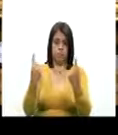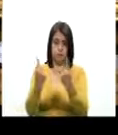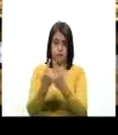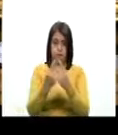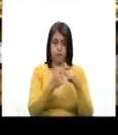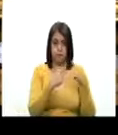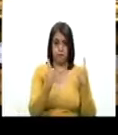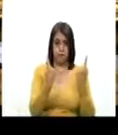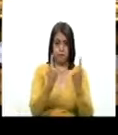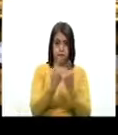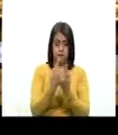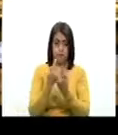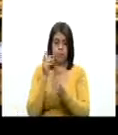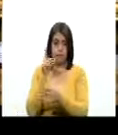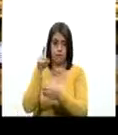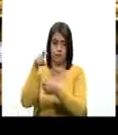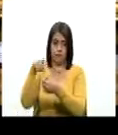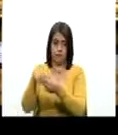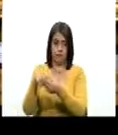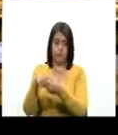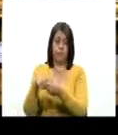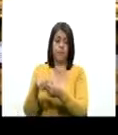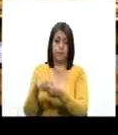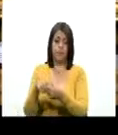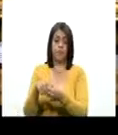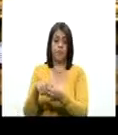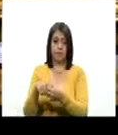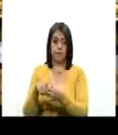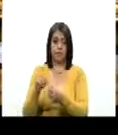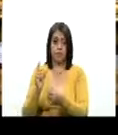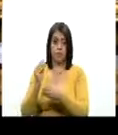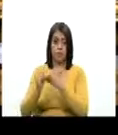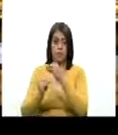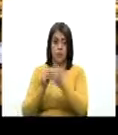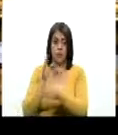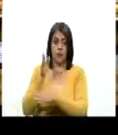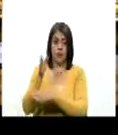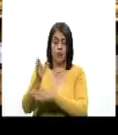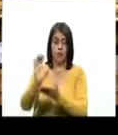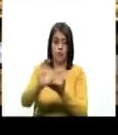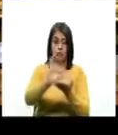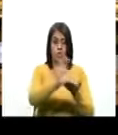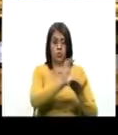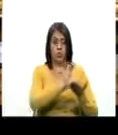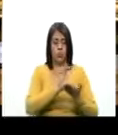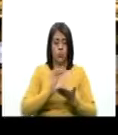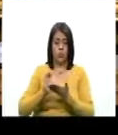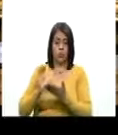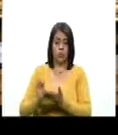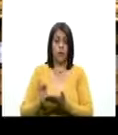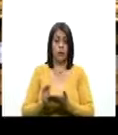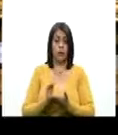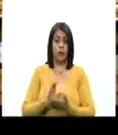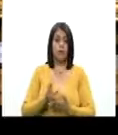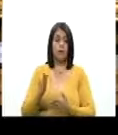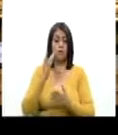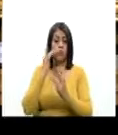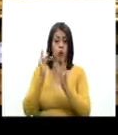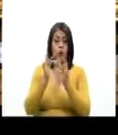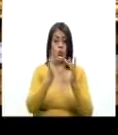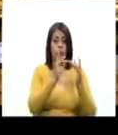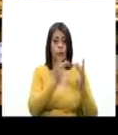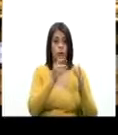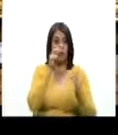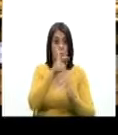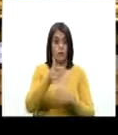de su correspondiente membresía, para que salgan a las ciudades, para que salgan en última instancia a contactar con el pueblo